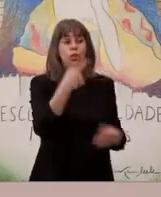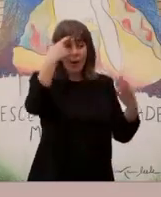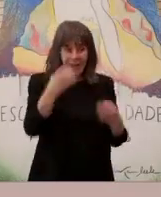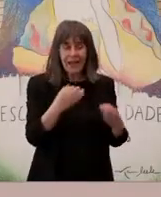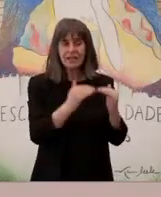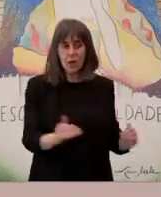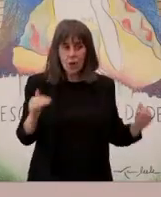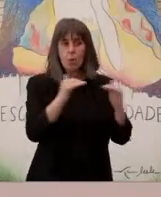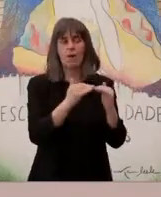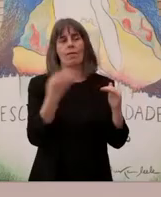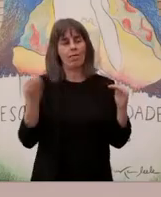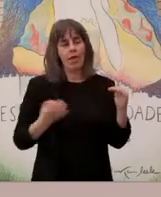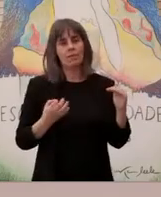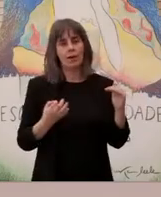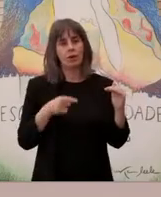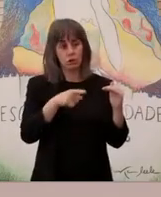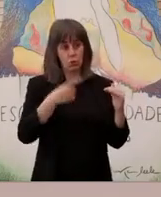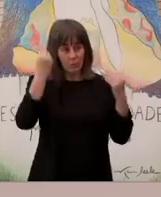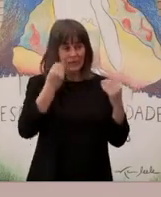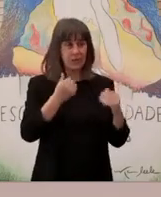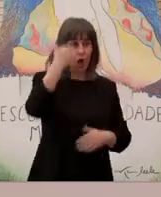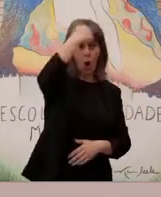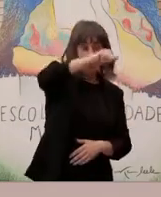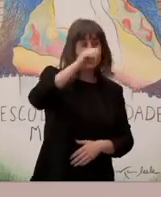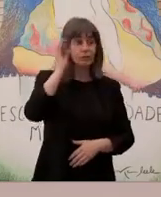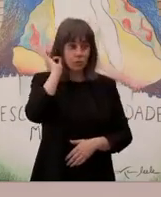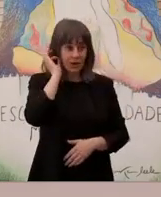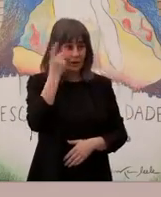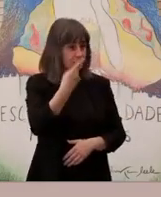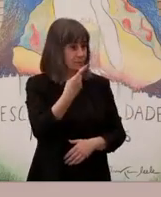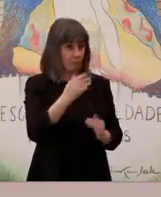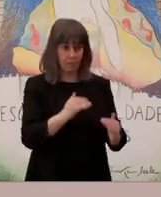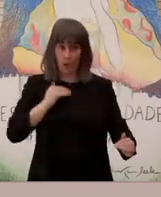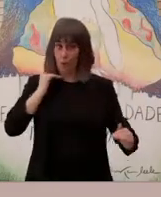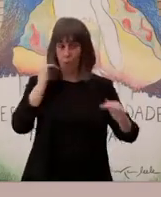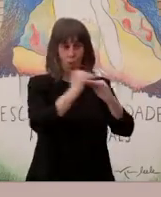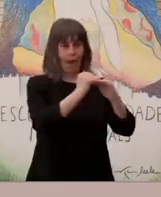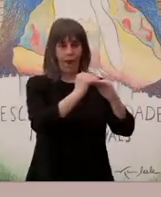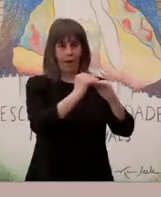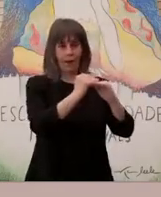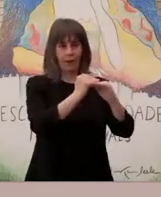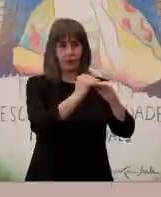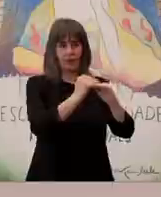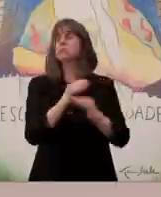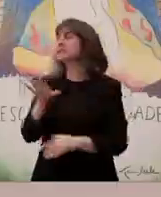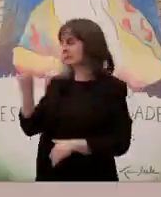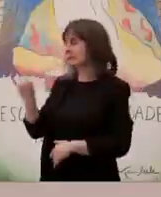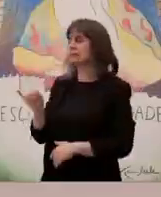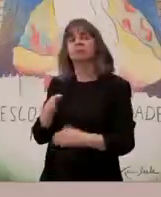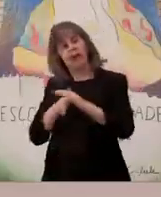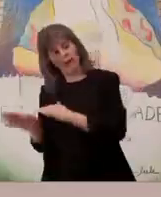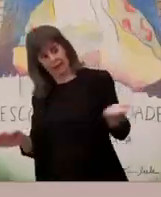de tres verdaderamente que hombre se muere podemos o somos iguales porque decía que sí entraba que no